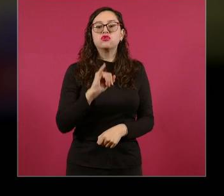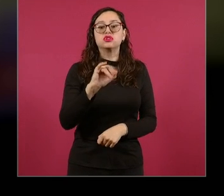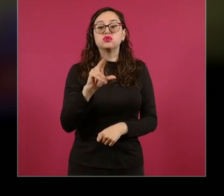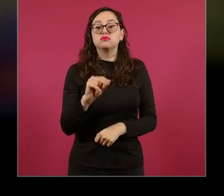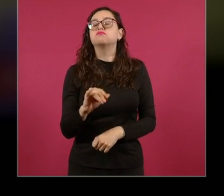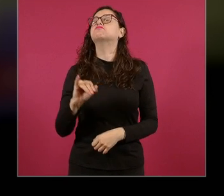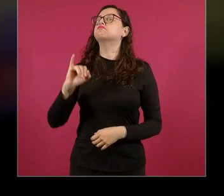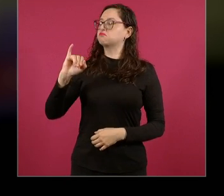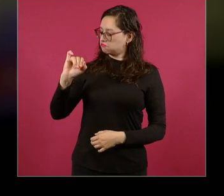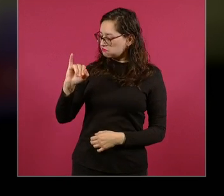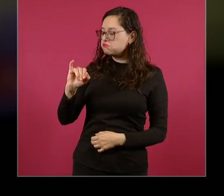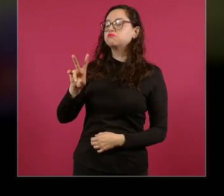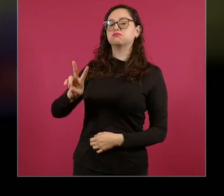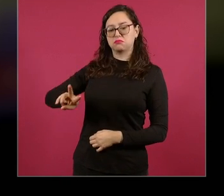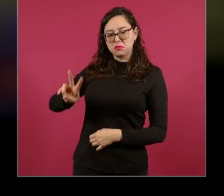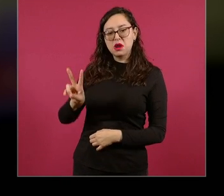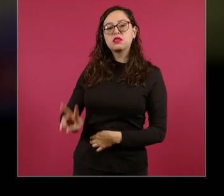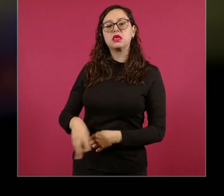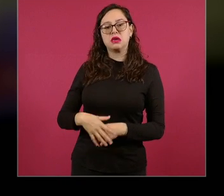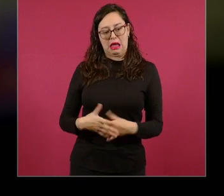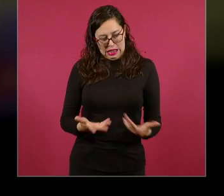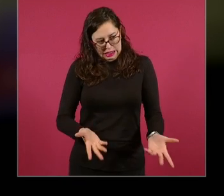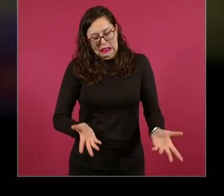Afirmativo 10-14. Ahí está.